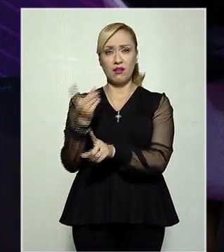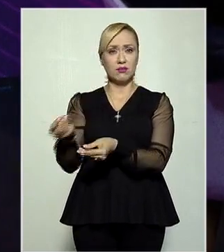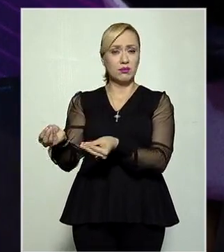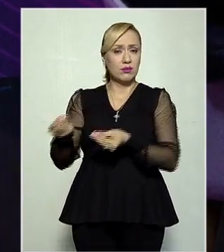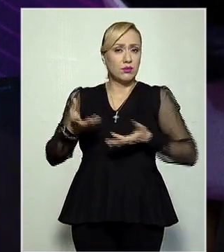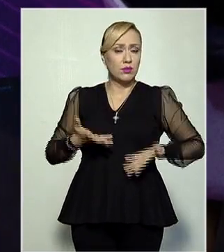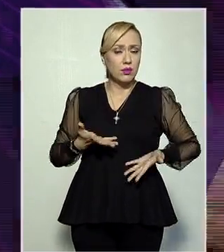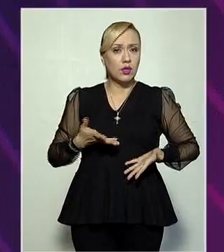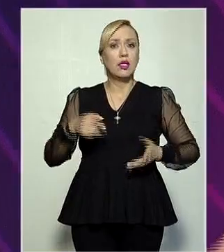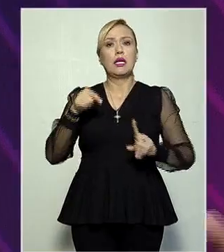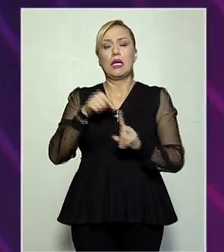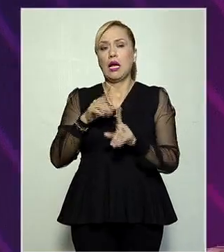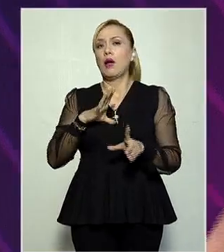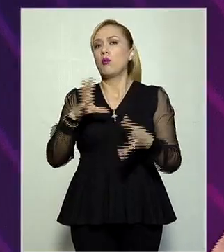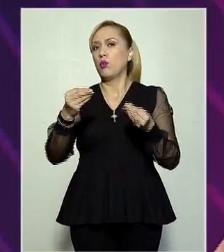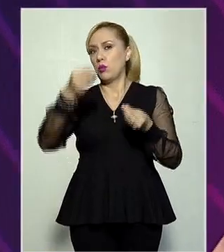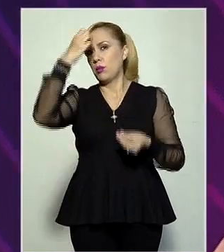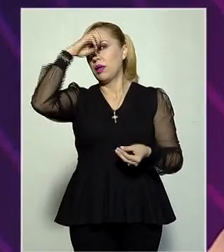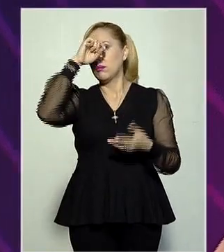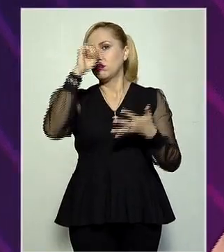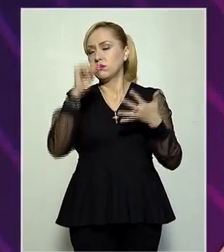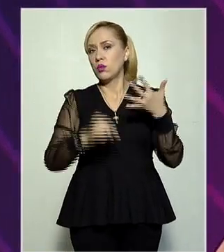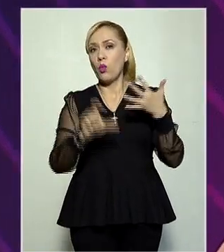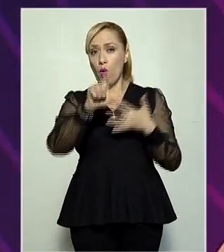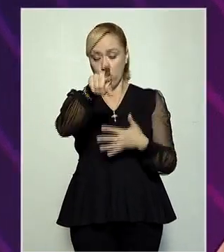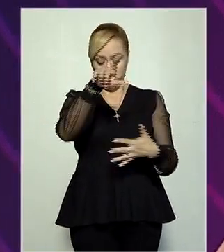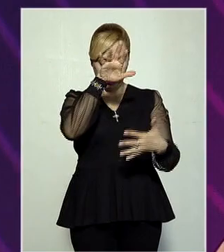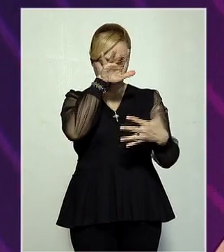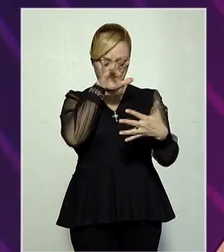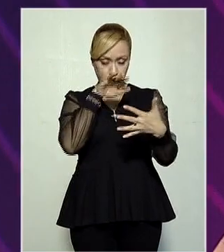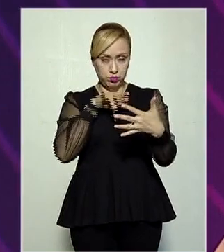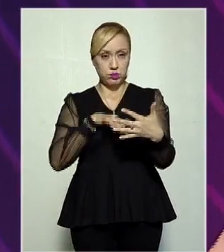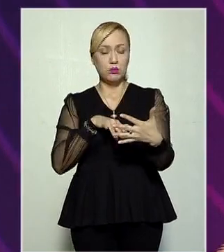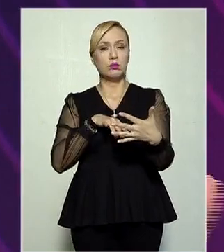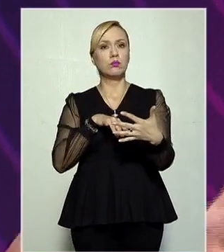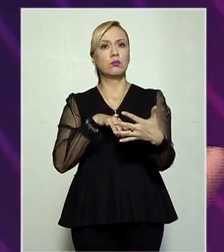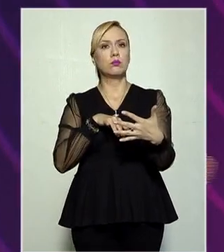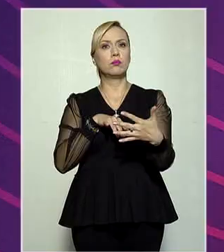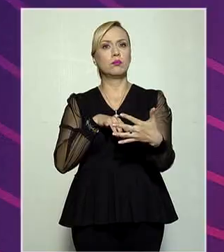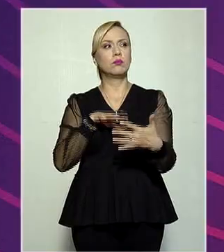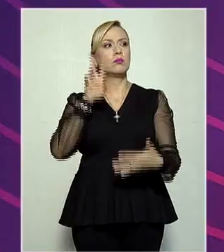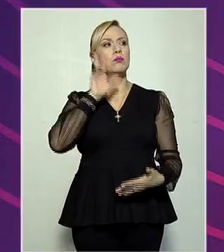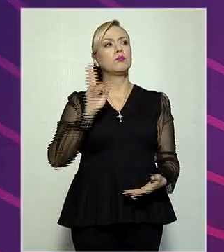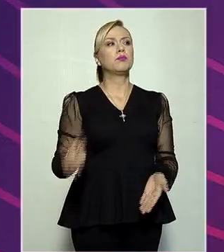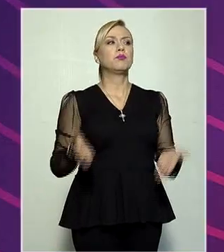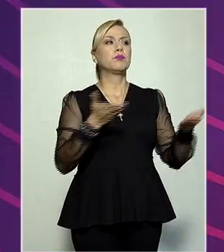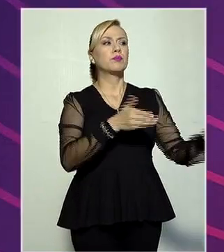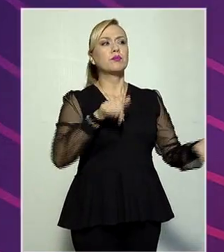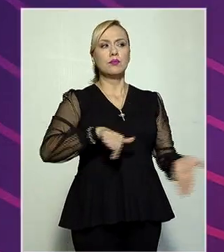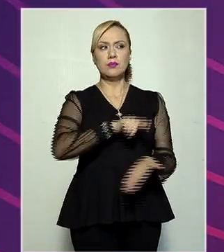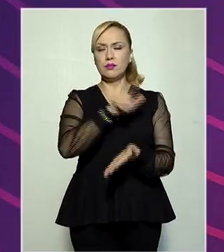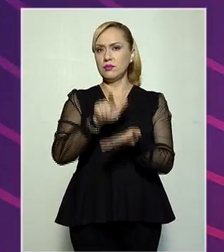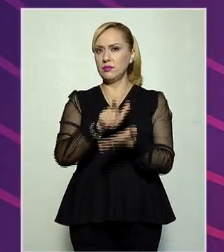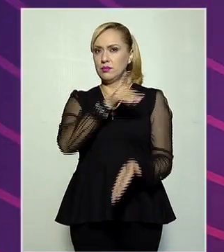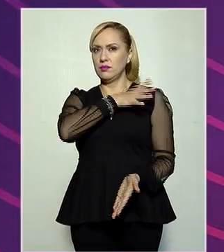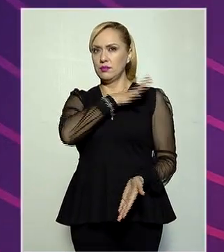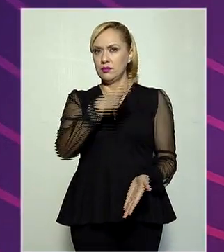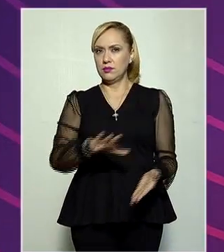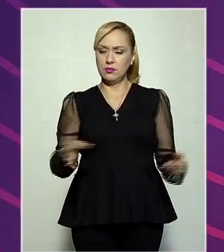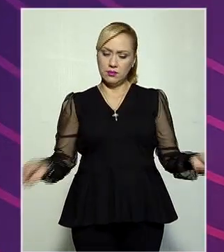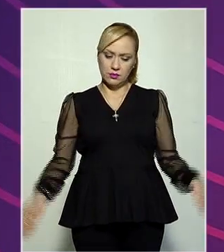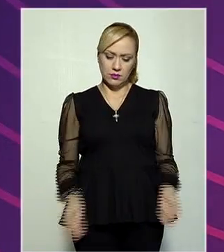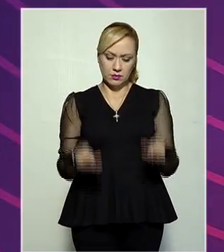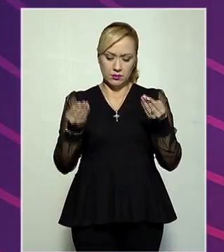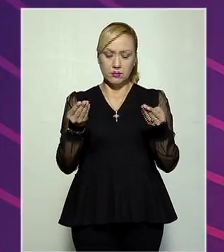este documento recoge mucho esa experiencia. Cuando tú lees ese documento y lo contrastas, por ejemplo, con nuestra ley general, dices, "Hijo, pues,